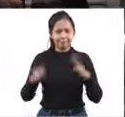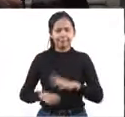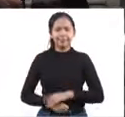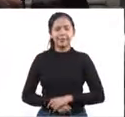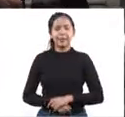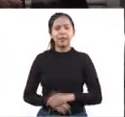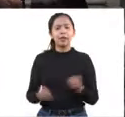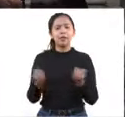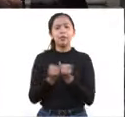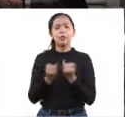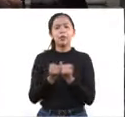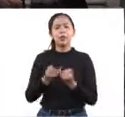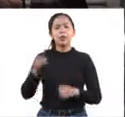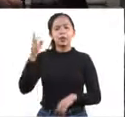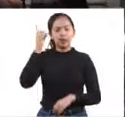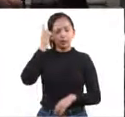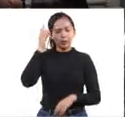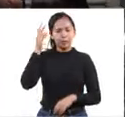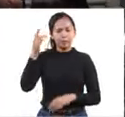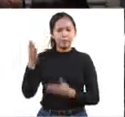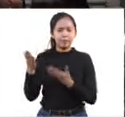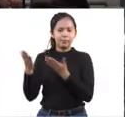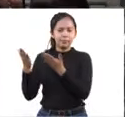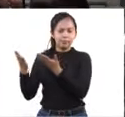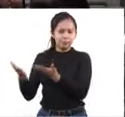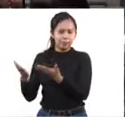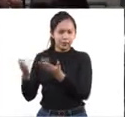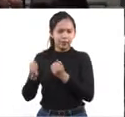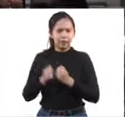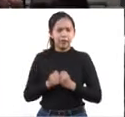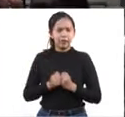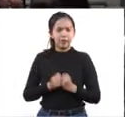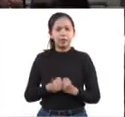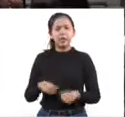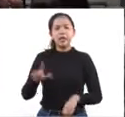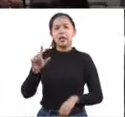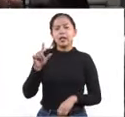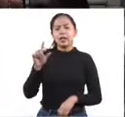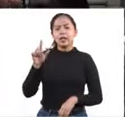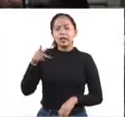La directora ejecutiva de Arizona Dream Up Coalition, licenciada Karina Ruiz.